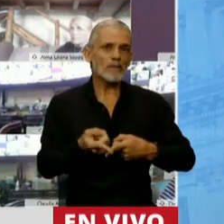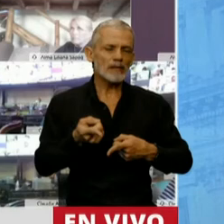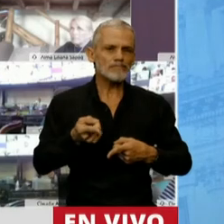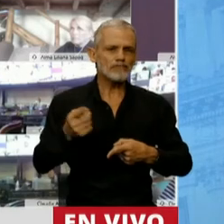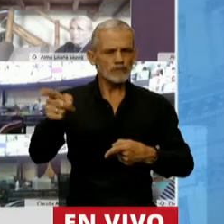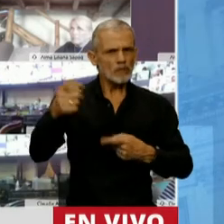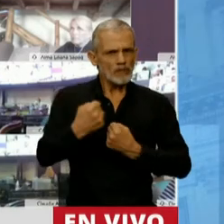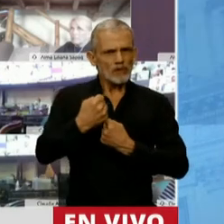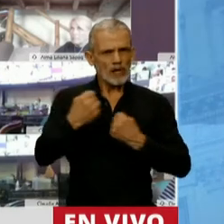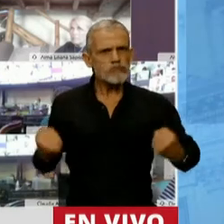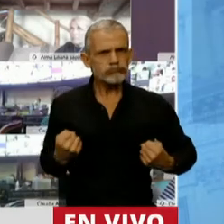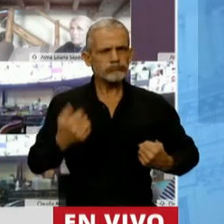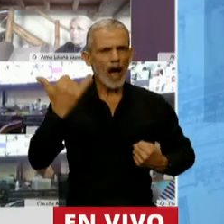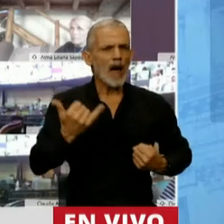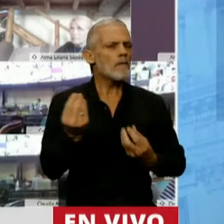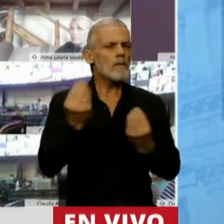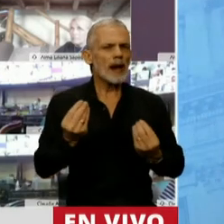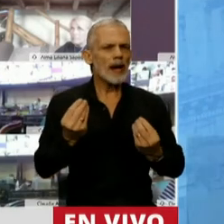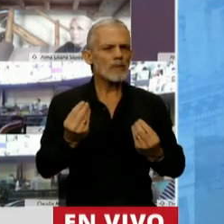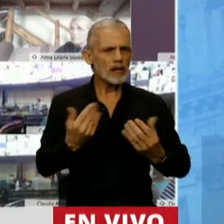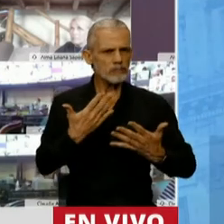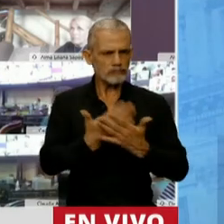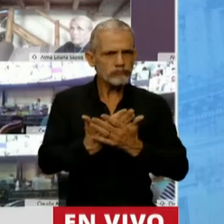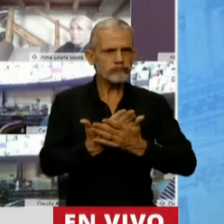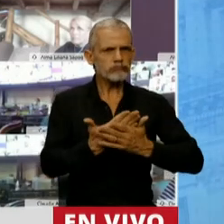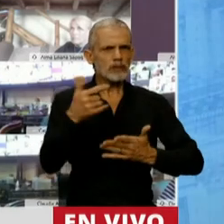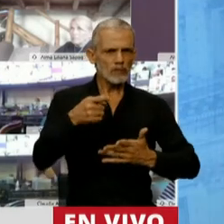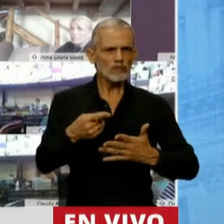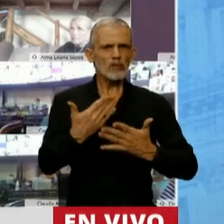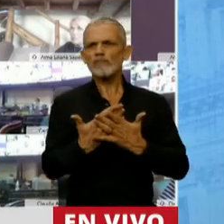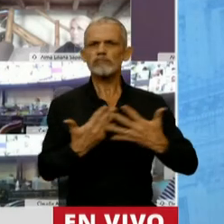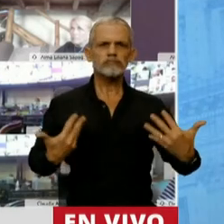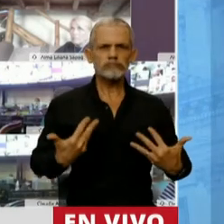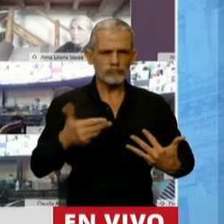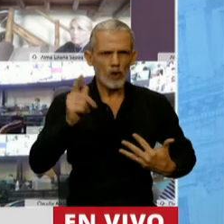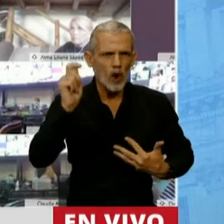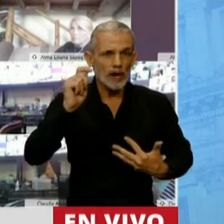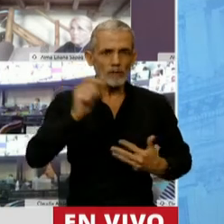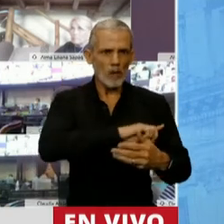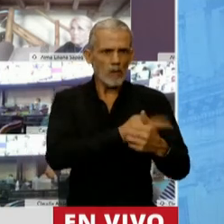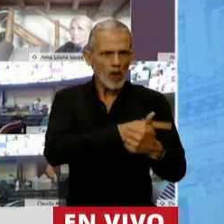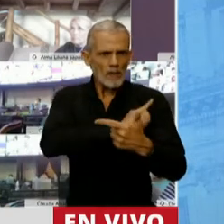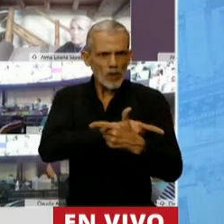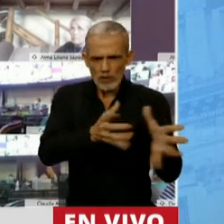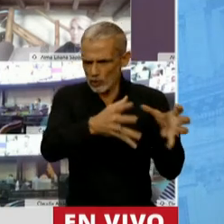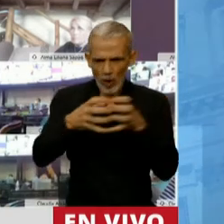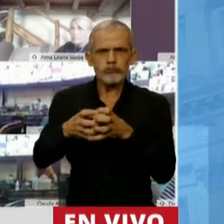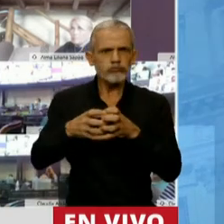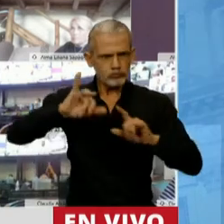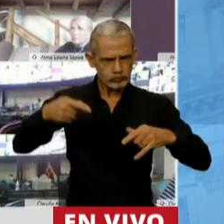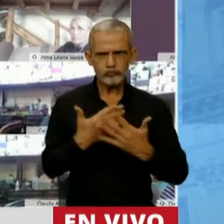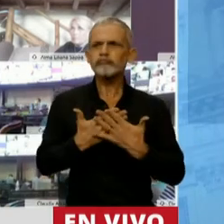la valentía que tuvo para afrontar y enfrentarse con los poderes concentrados,